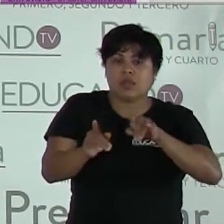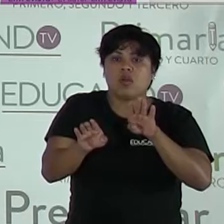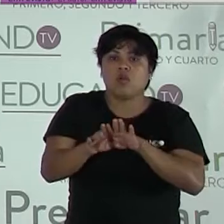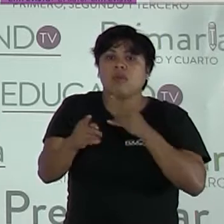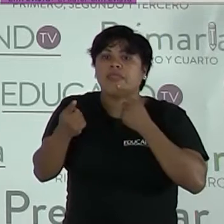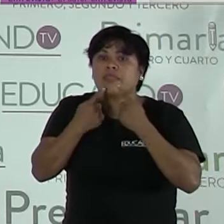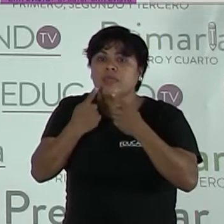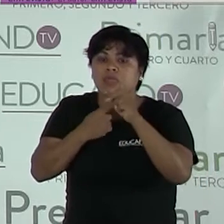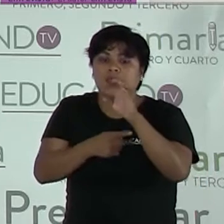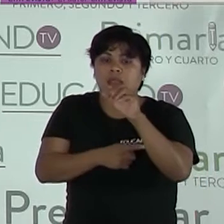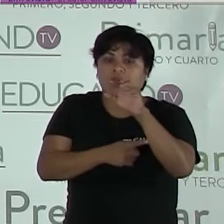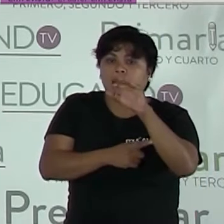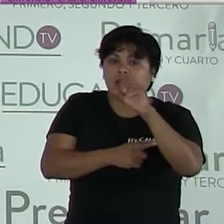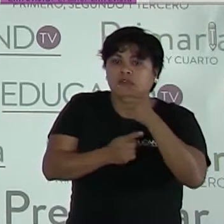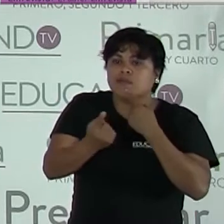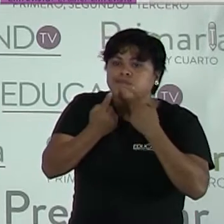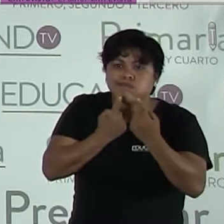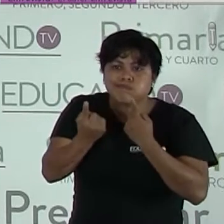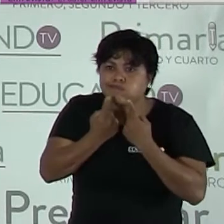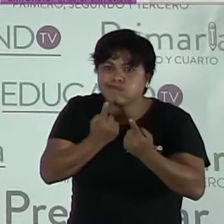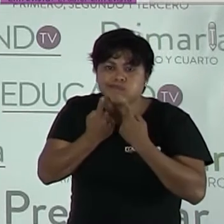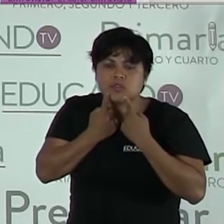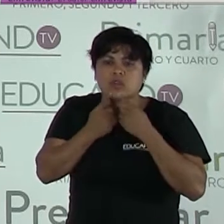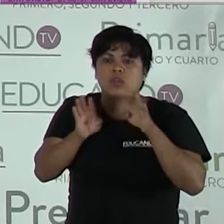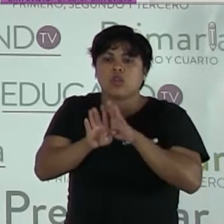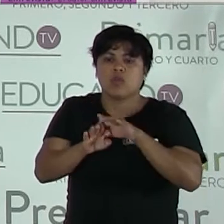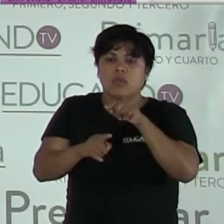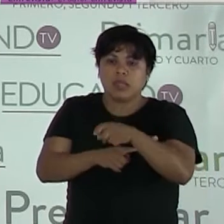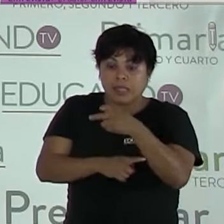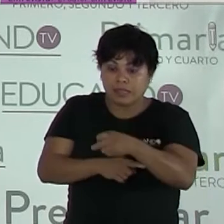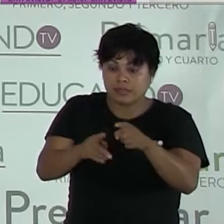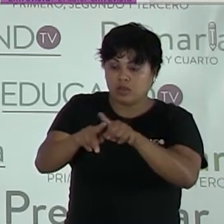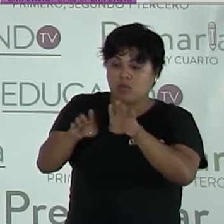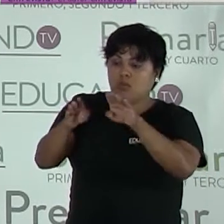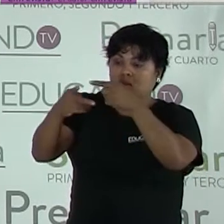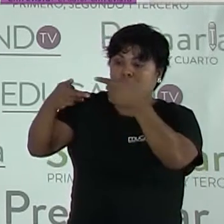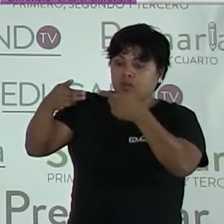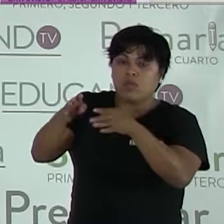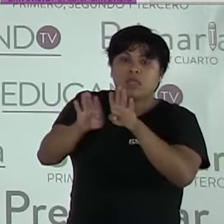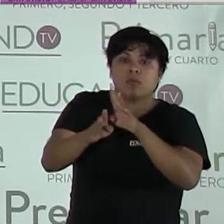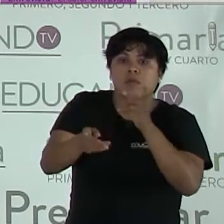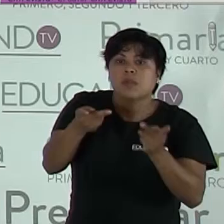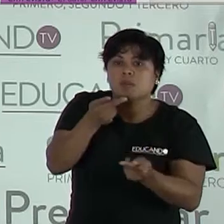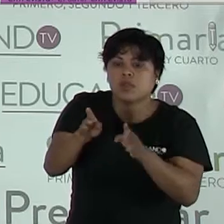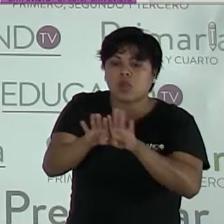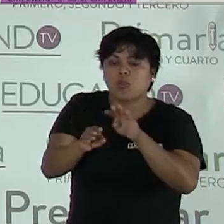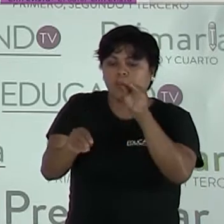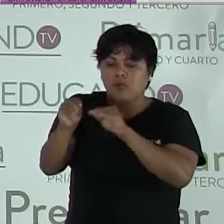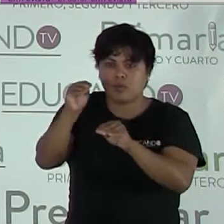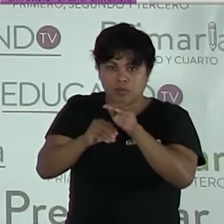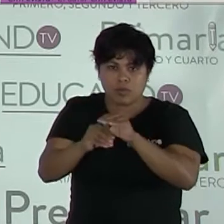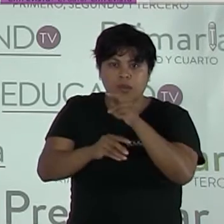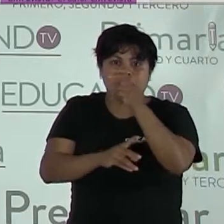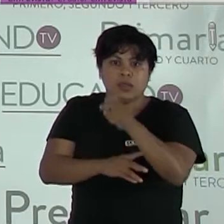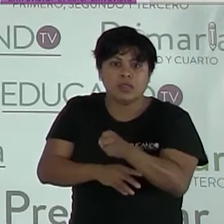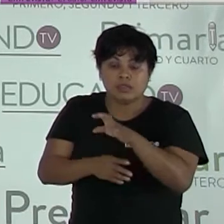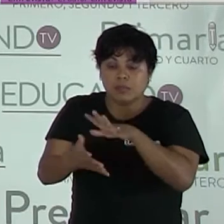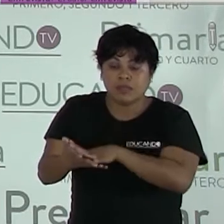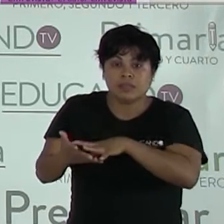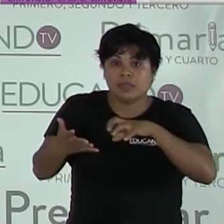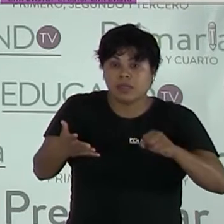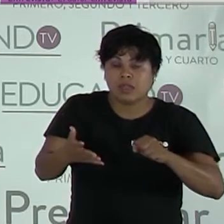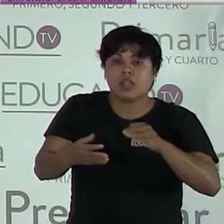declaraciones, el entrevistado, de acuerdo al guión de preguntas que tú ya conoces cómo se arma, va a